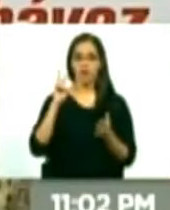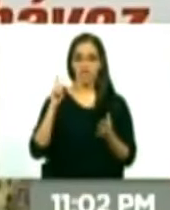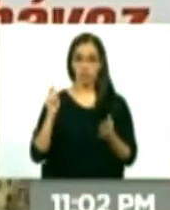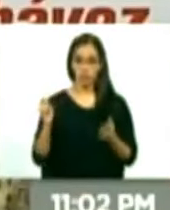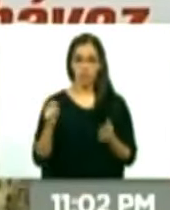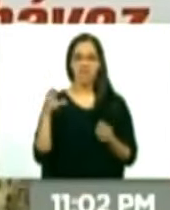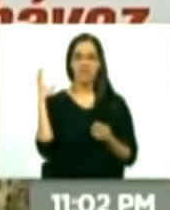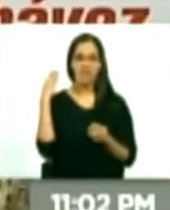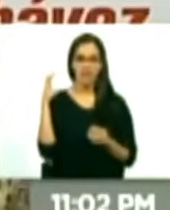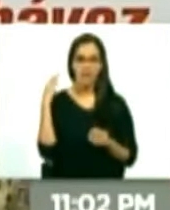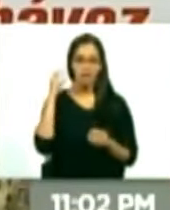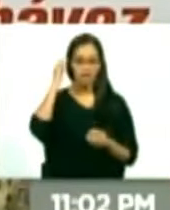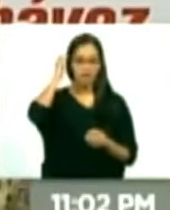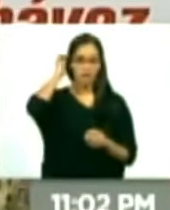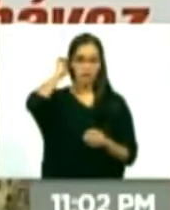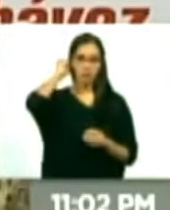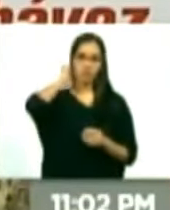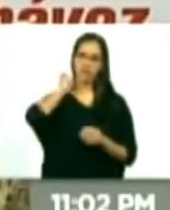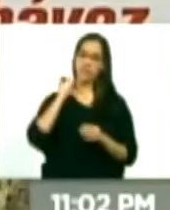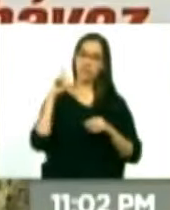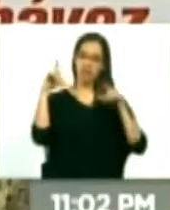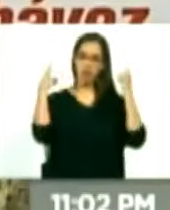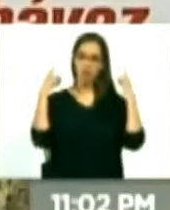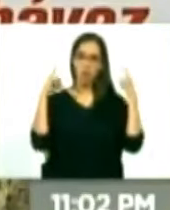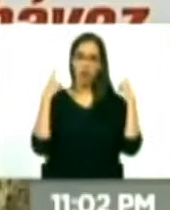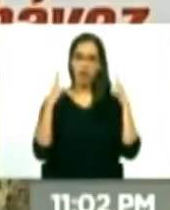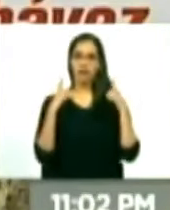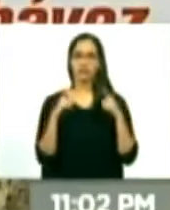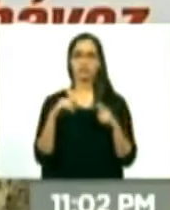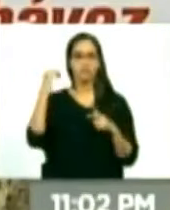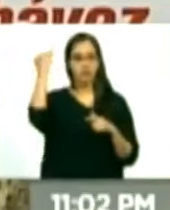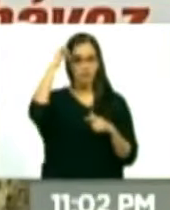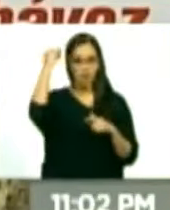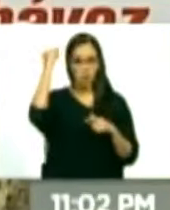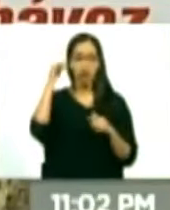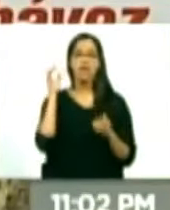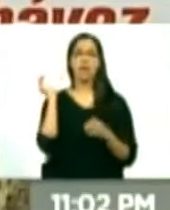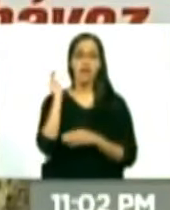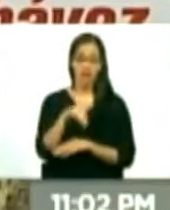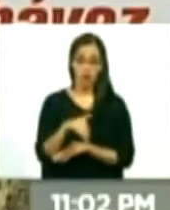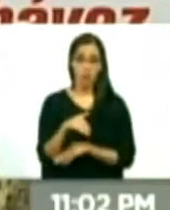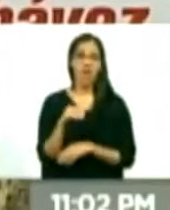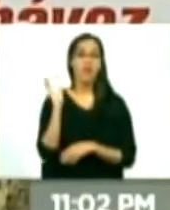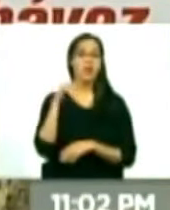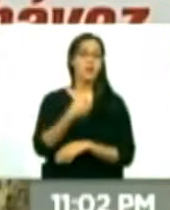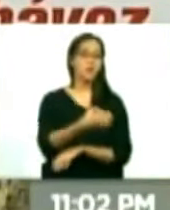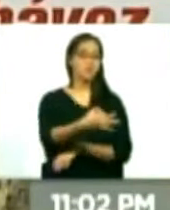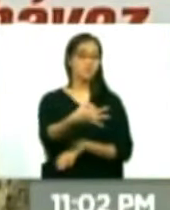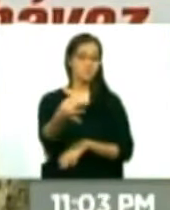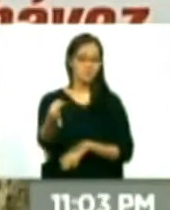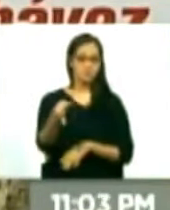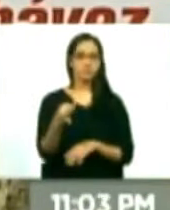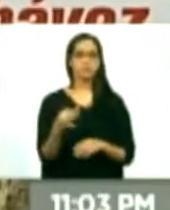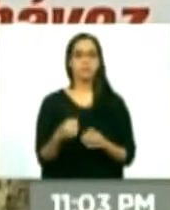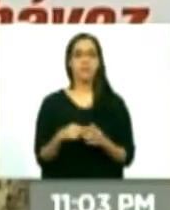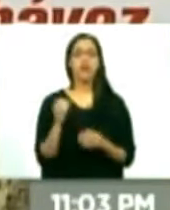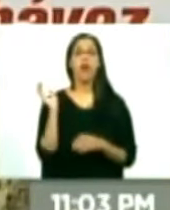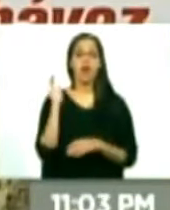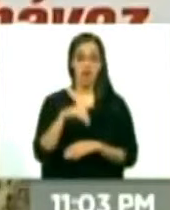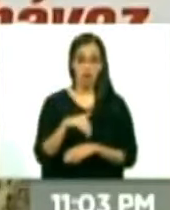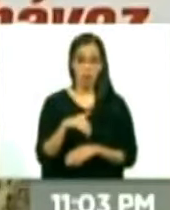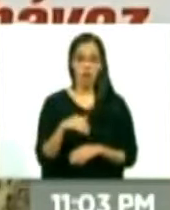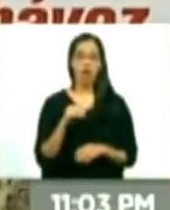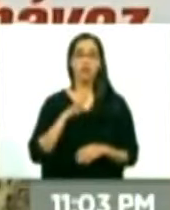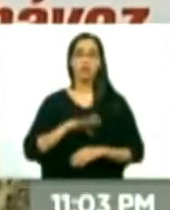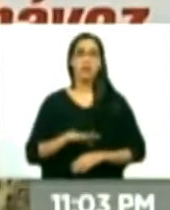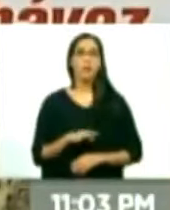Caracas estuvimos. Estuvimos en La Guaira, estuvimos en Yaracuy, en Aragua. En Aragua fue extraordinario. En Aragua